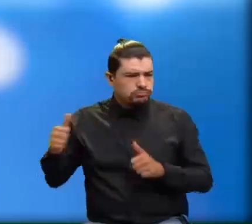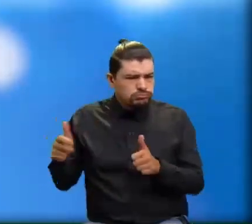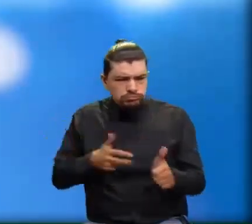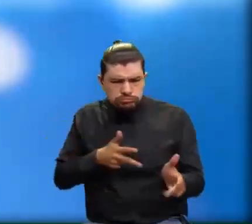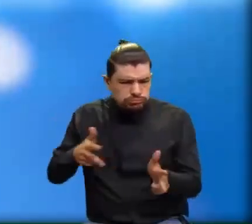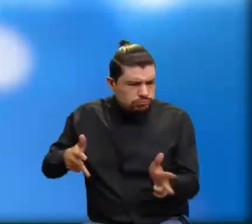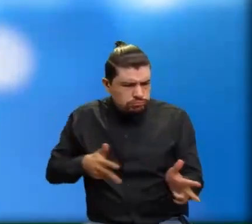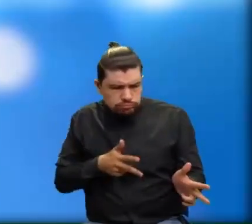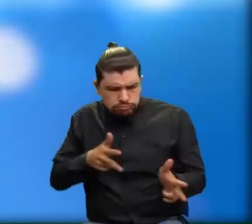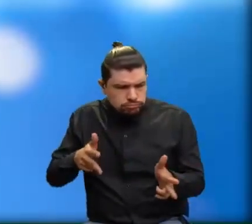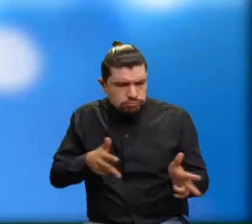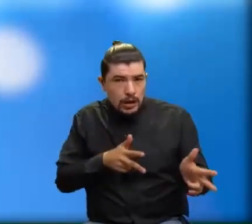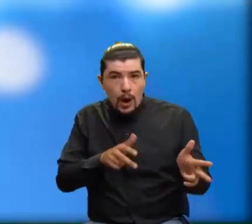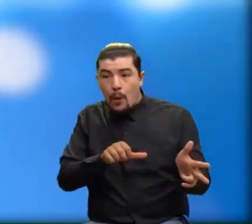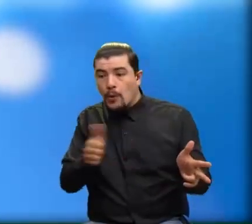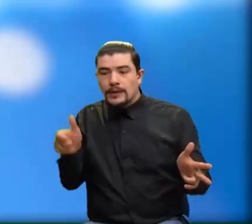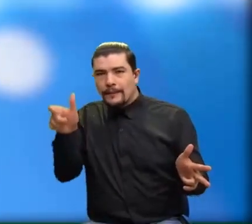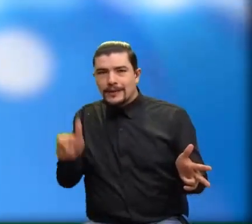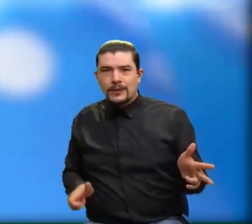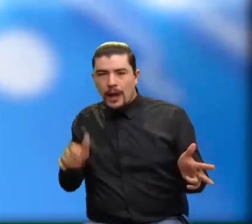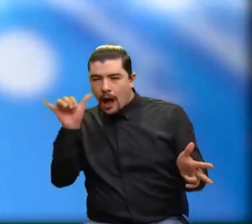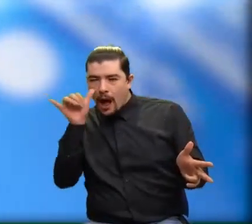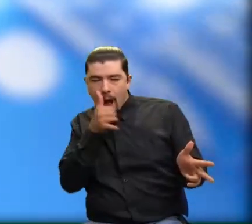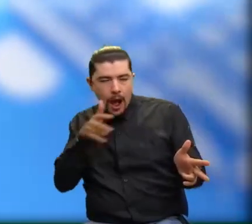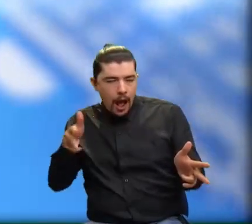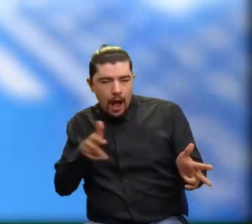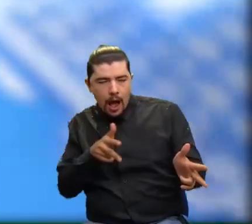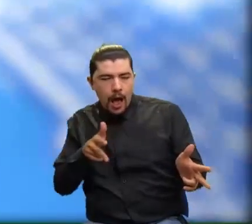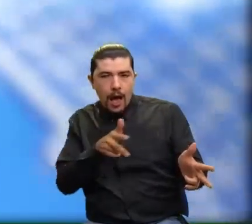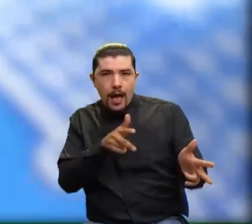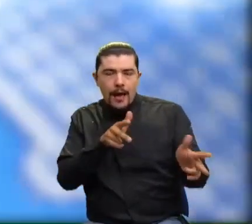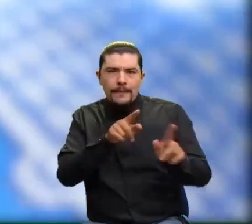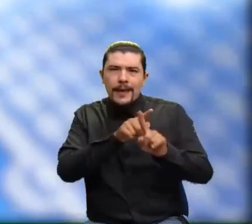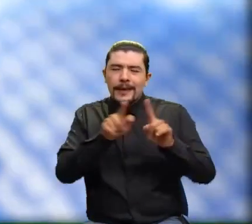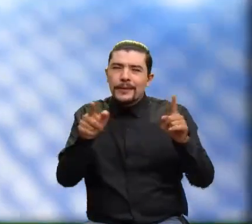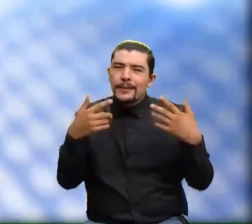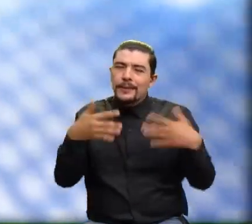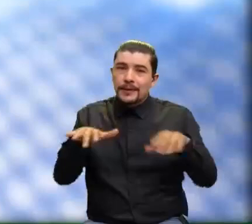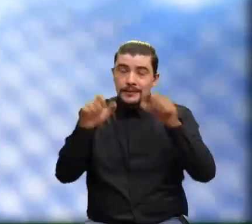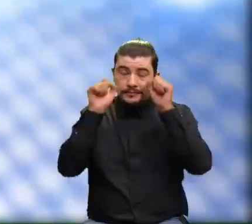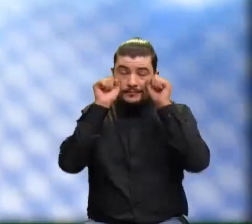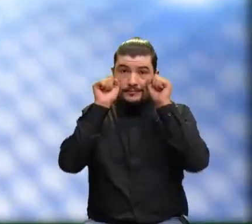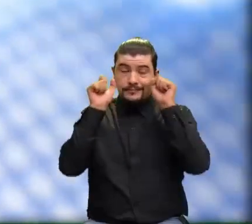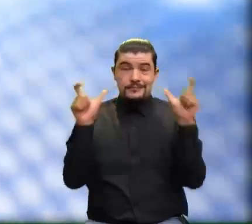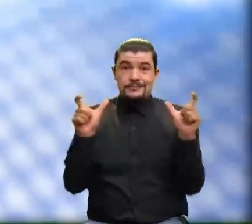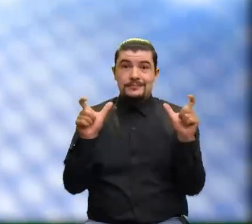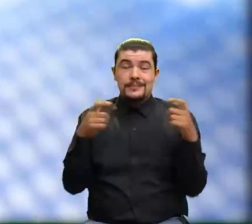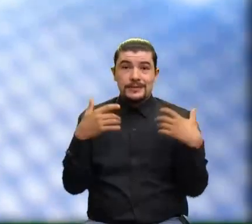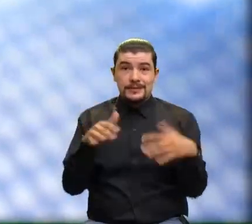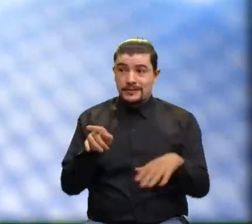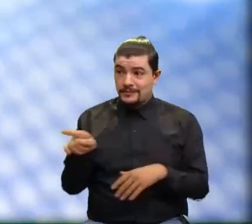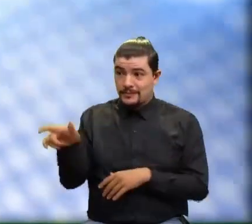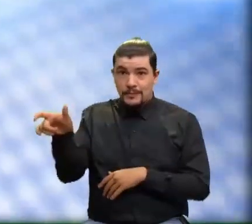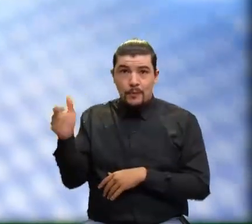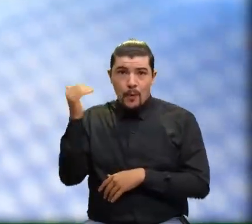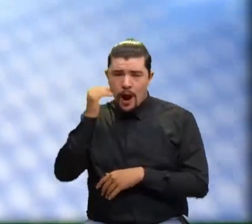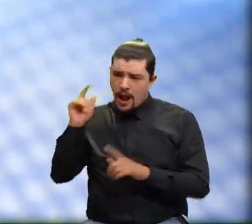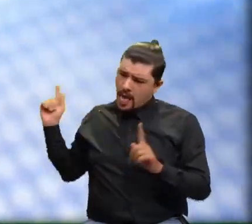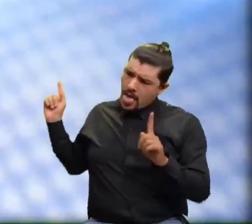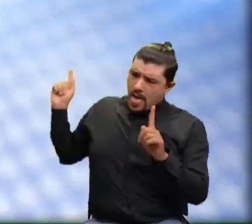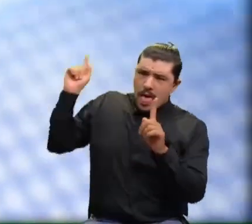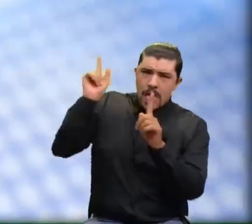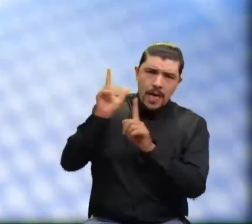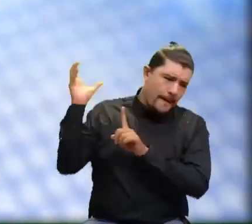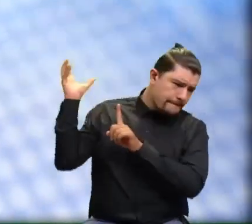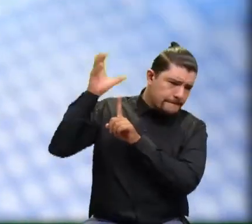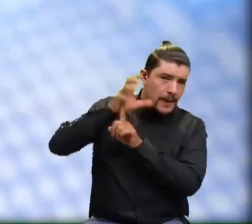otra persona que graba el momento. Lo sorprendente y lo sorprende en esos momentos al delincuente por la espalda, incluso